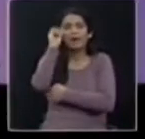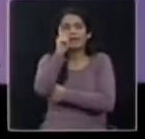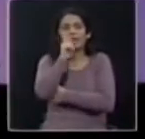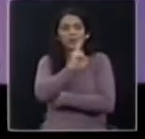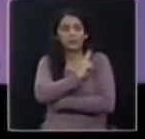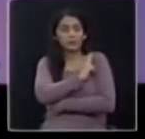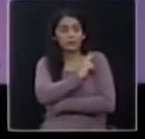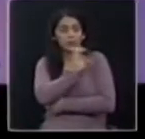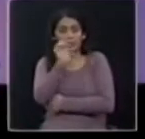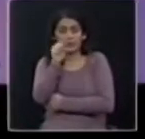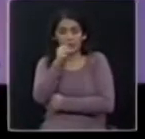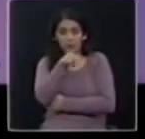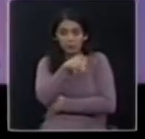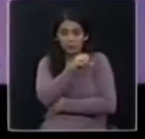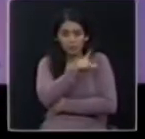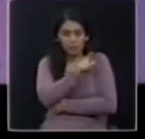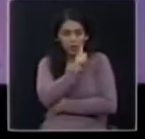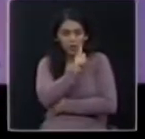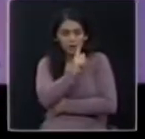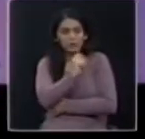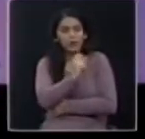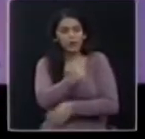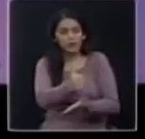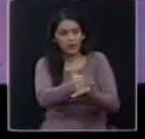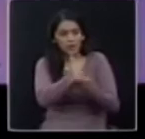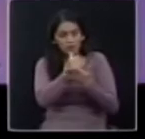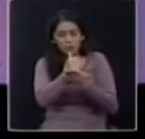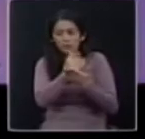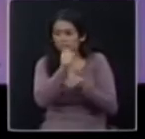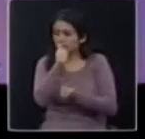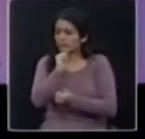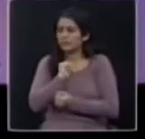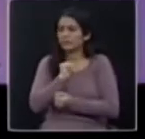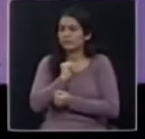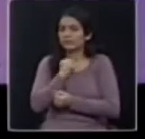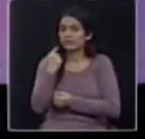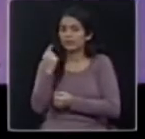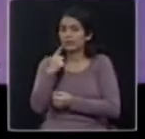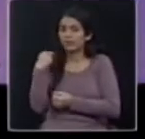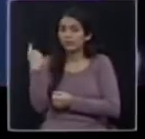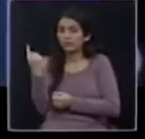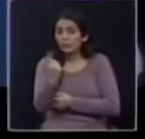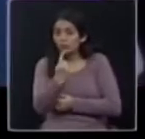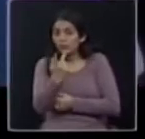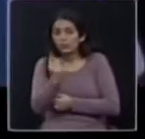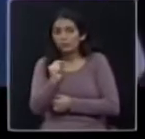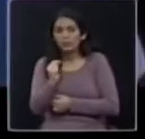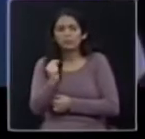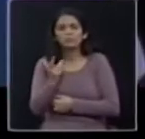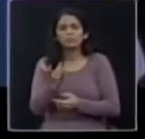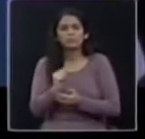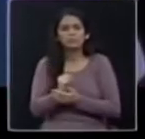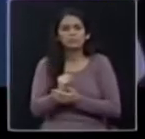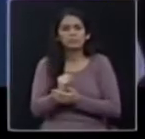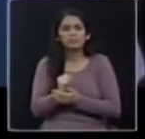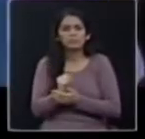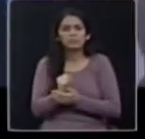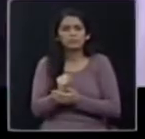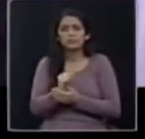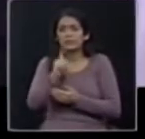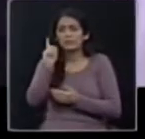que se vayan en ese proceso sumando y articulándose nuevos